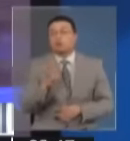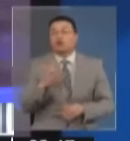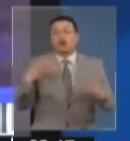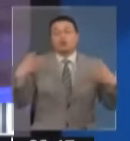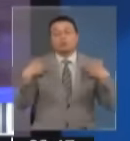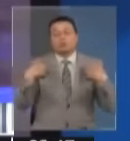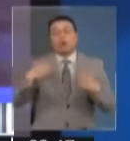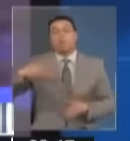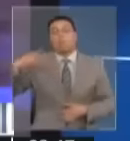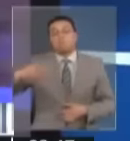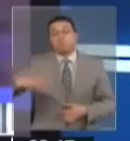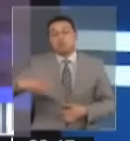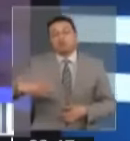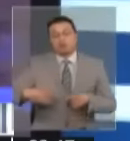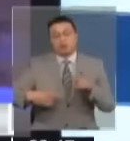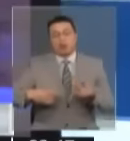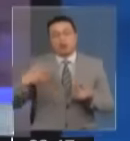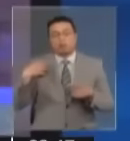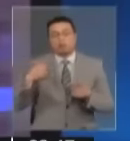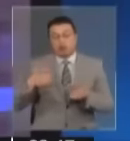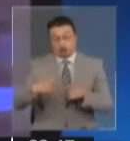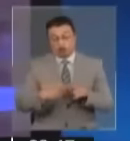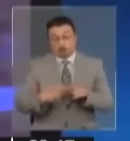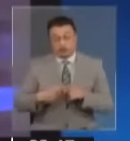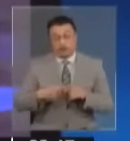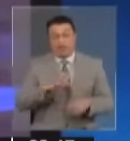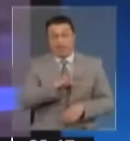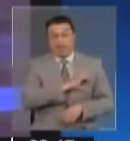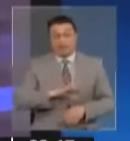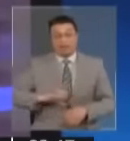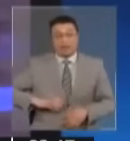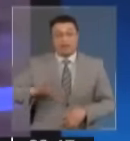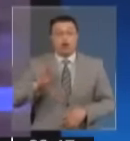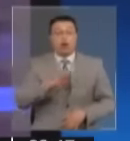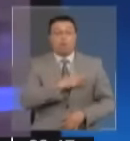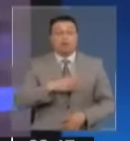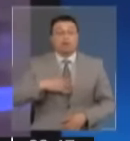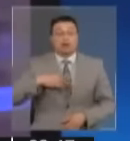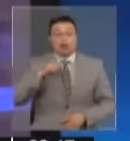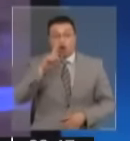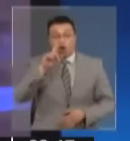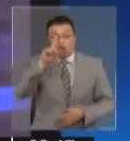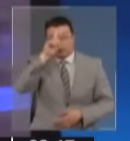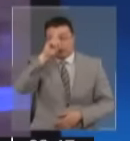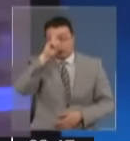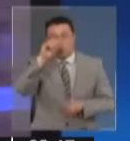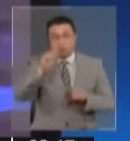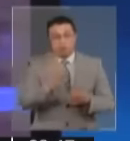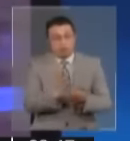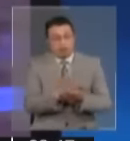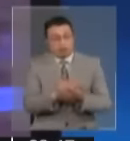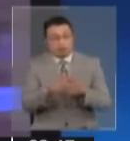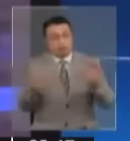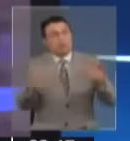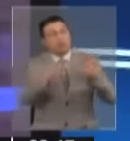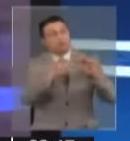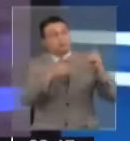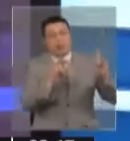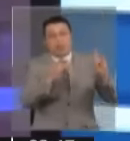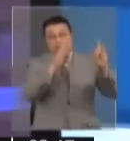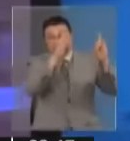municipio, cierto, con sociedad con el Estado o con el Ministerio de Salud, para poder administrar este elefantito blanco?